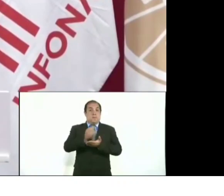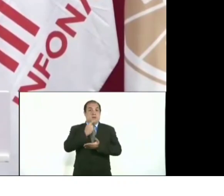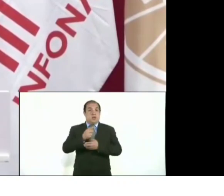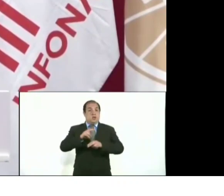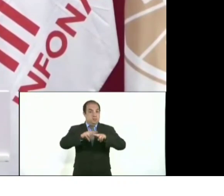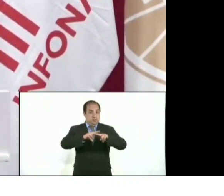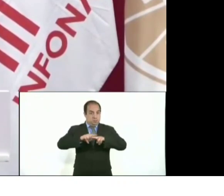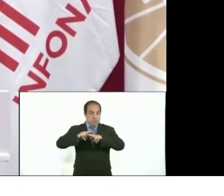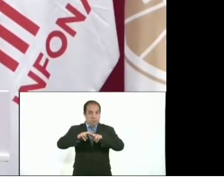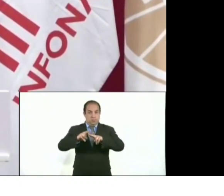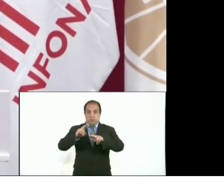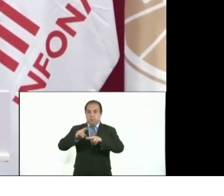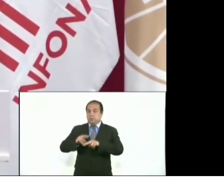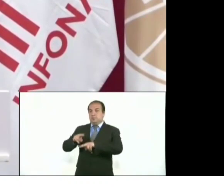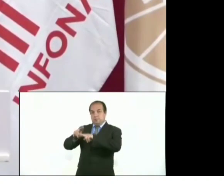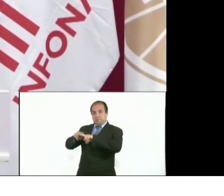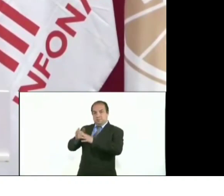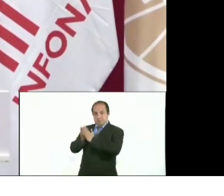Siéntense, por